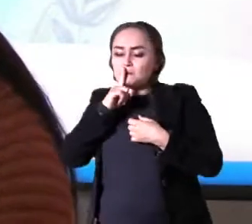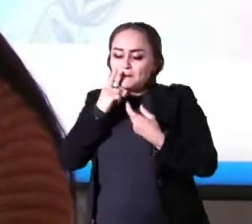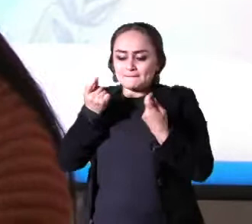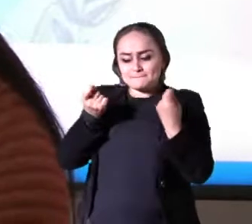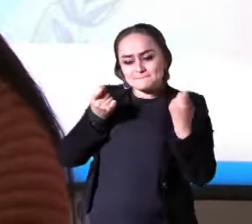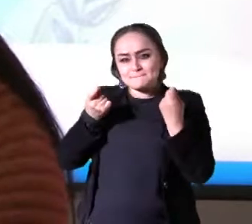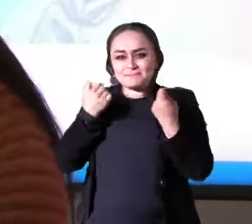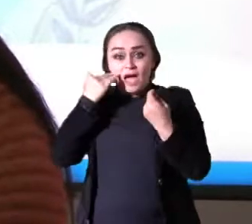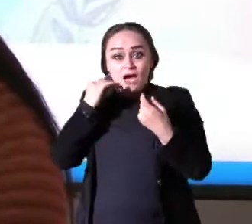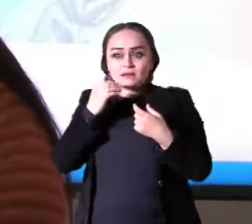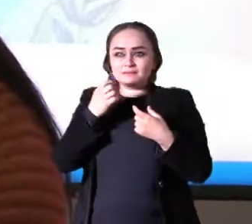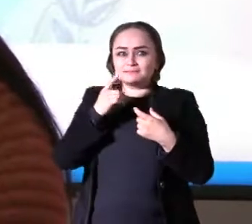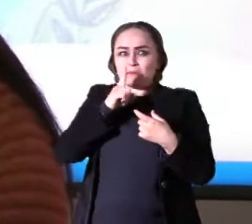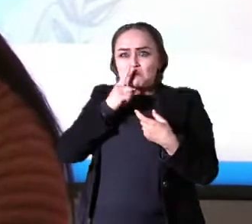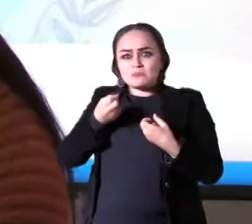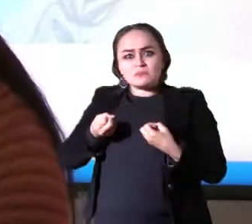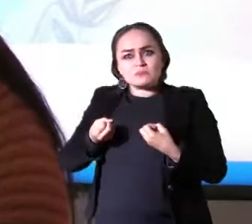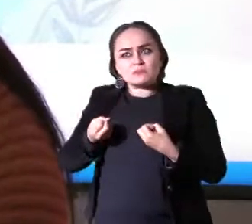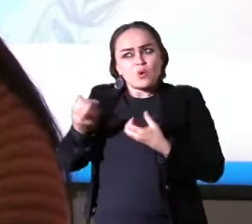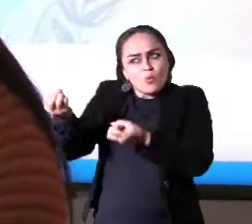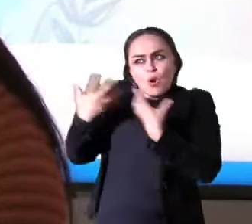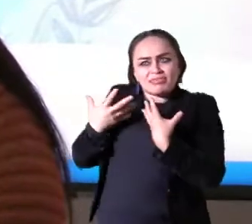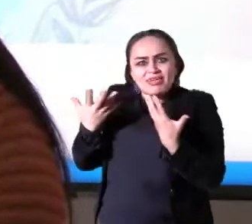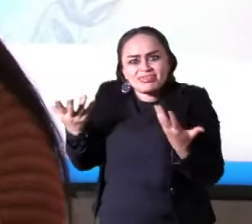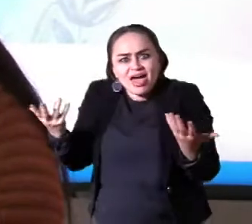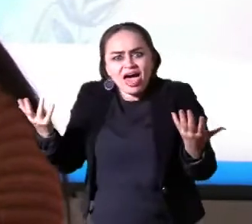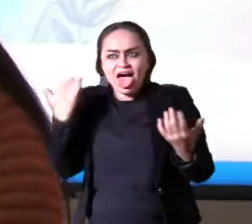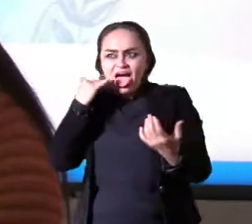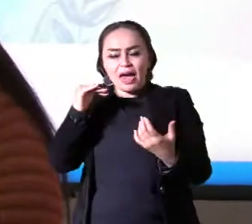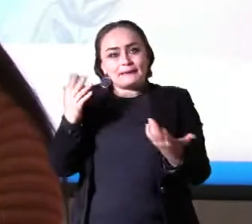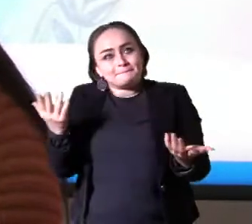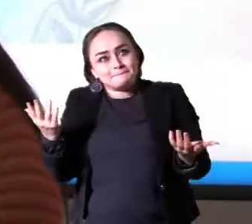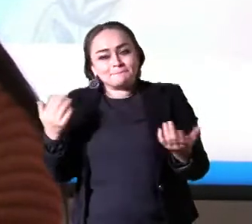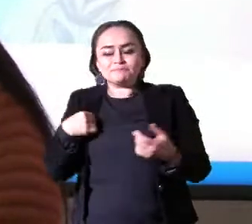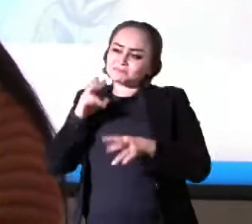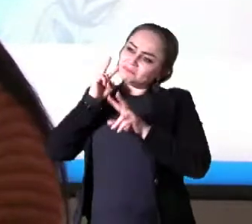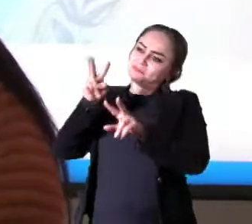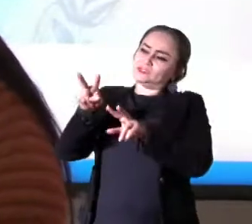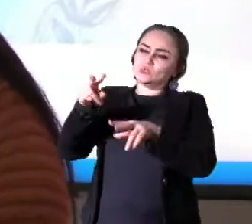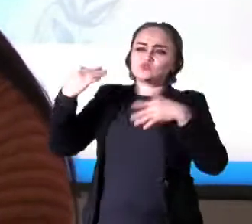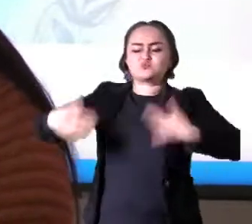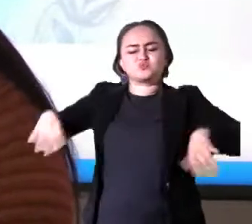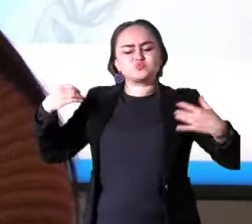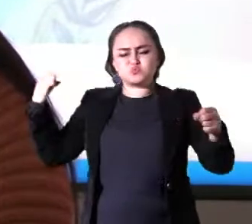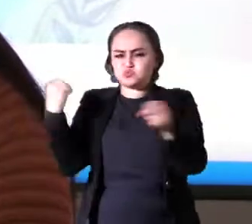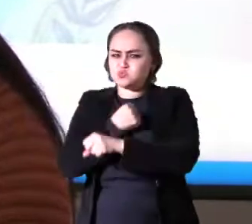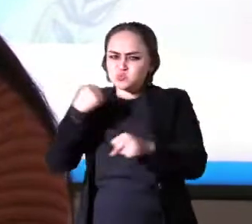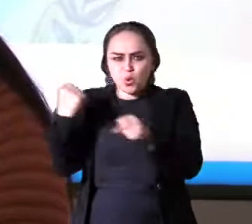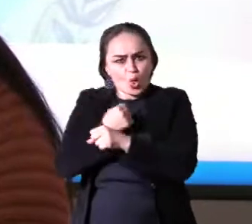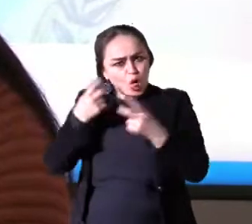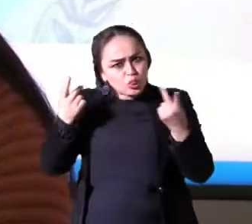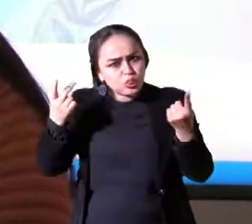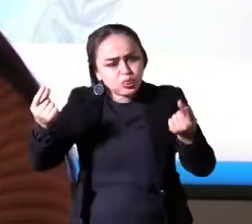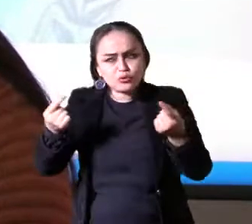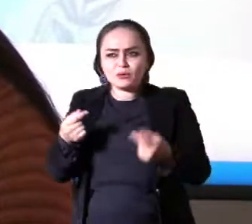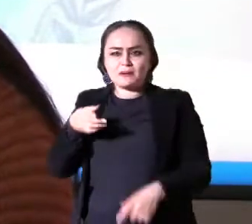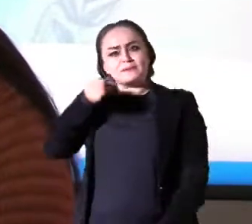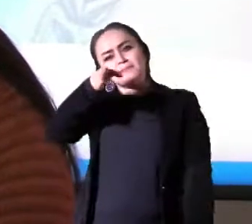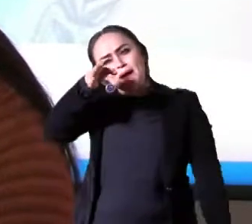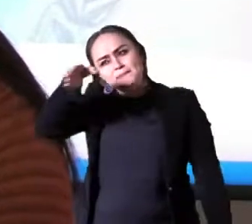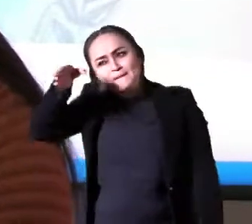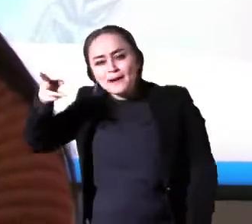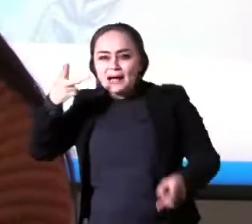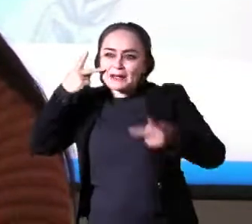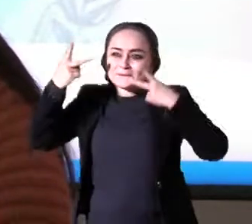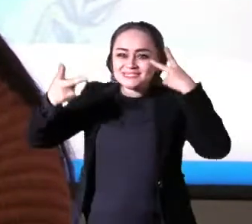siempre fuimos conscientes de su grandeza y su tenacidad sus visitas unían a la familia de